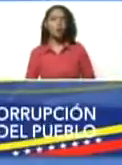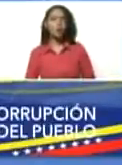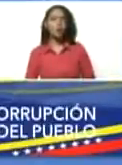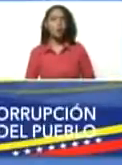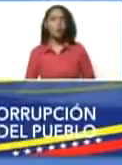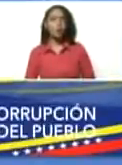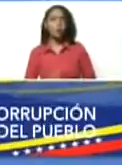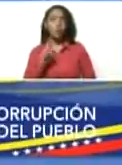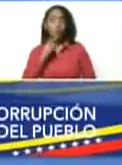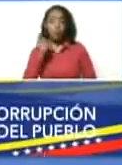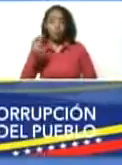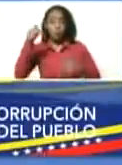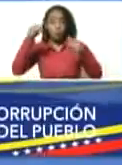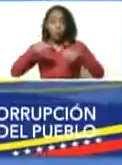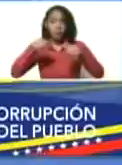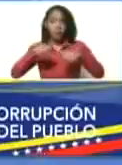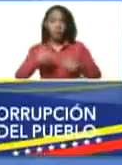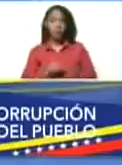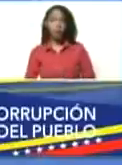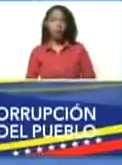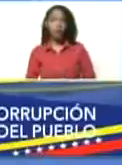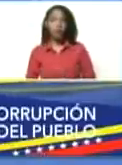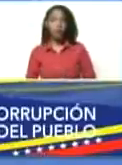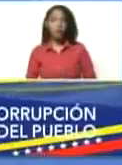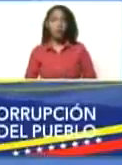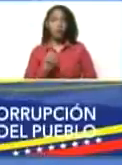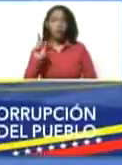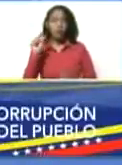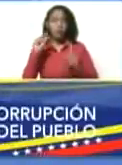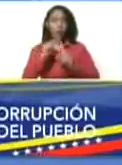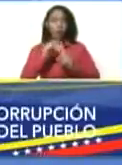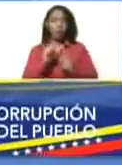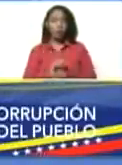Lo decía hoy en sus palabras,